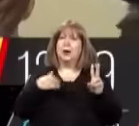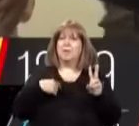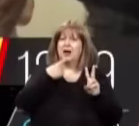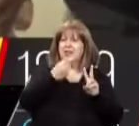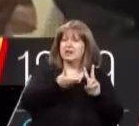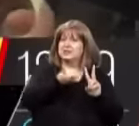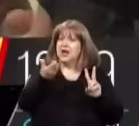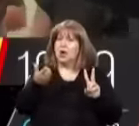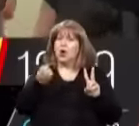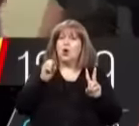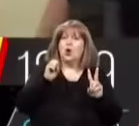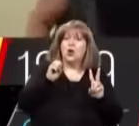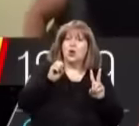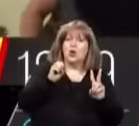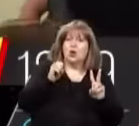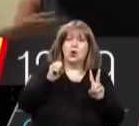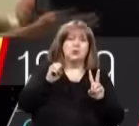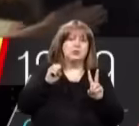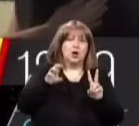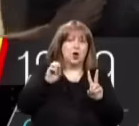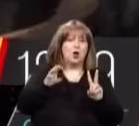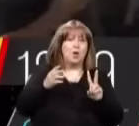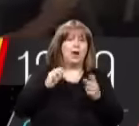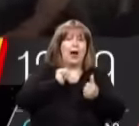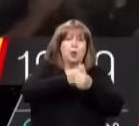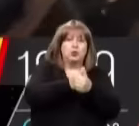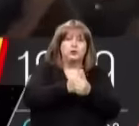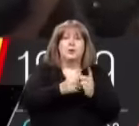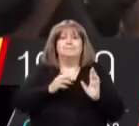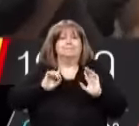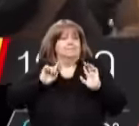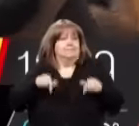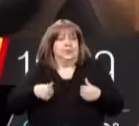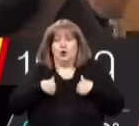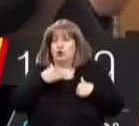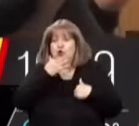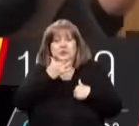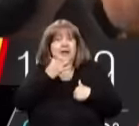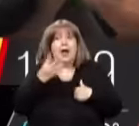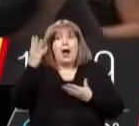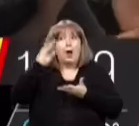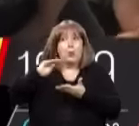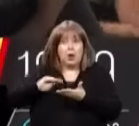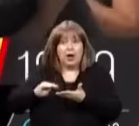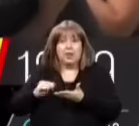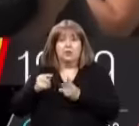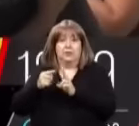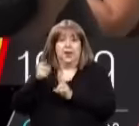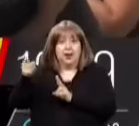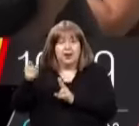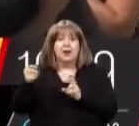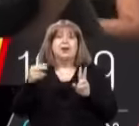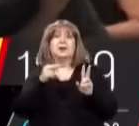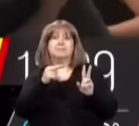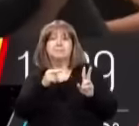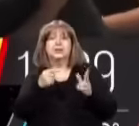sexual hacia Lucio? Seguramente nuestro abogado lo explicó. Yo en temas legales no entiendo mucho, pero bueno, sé que